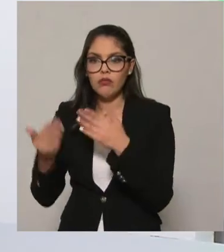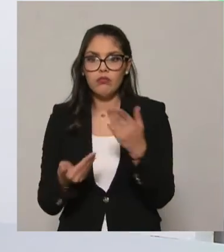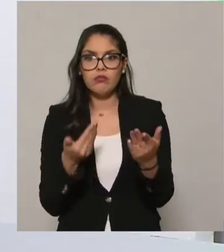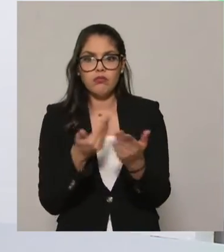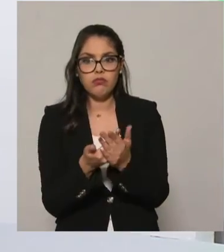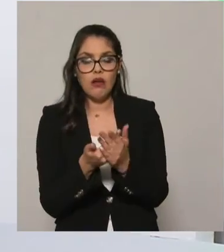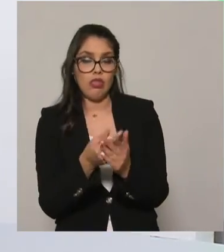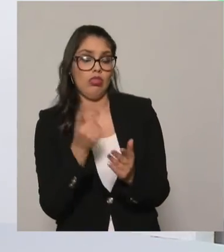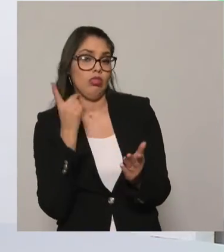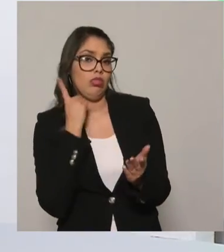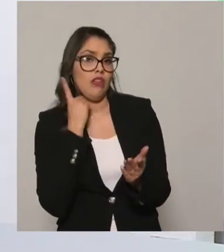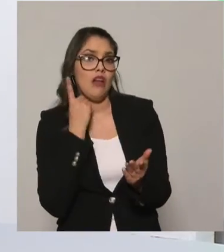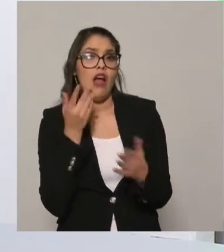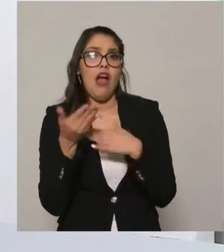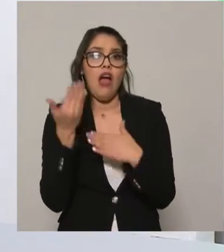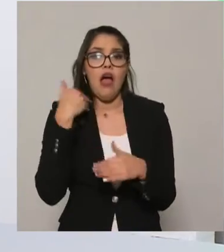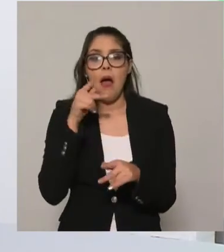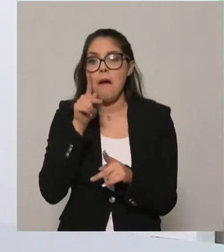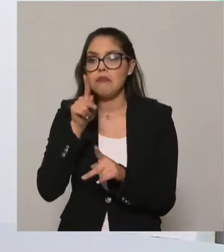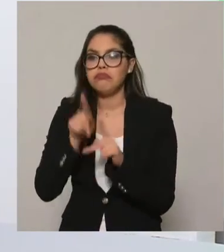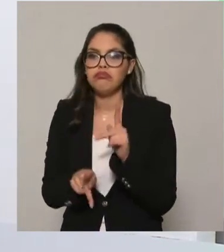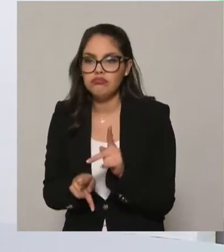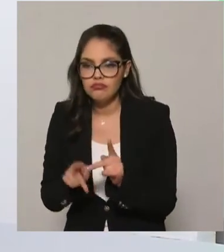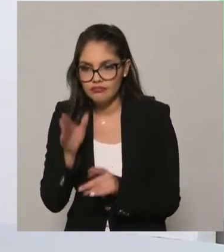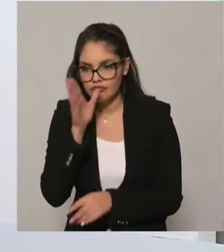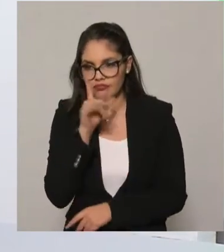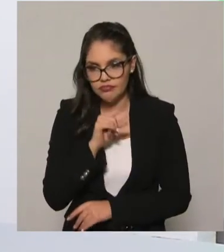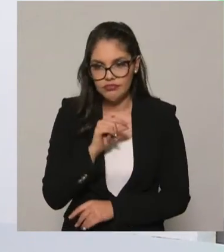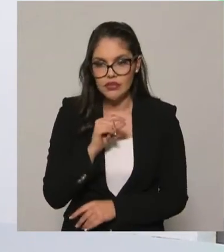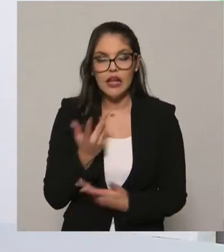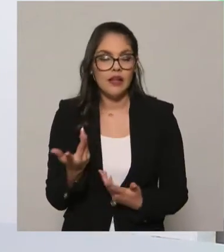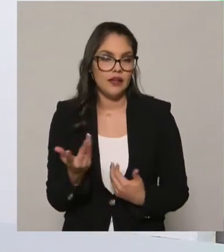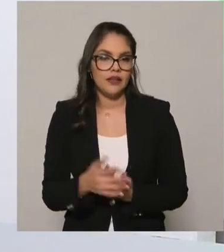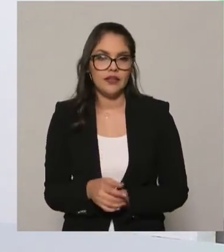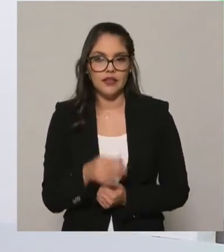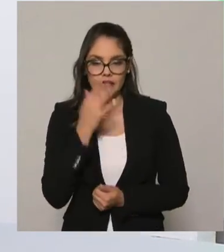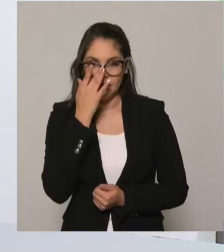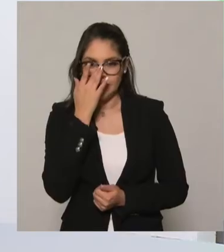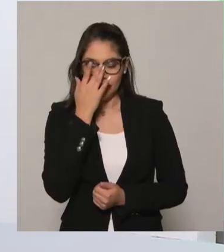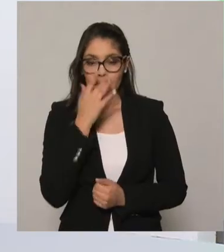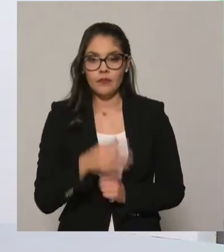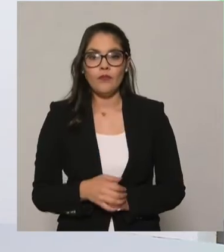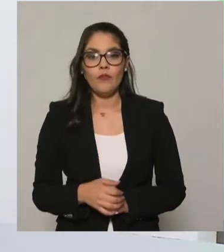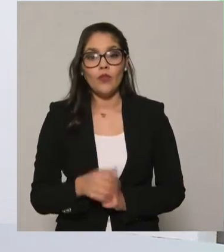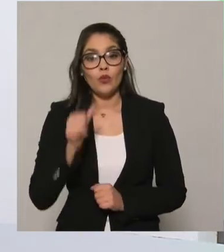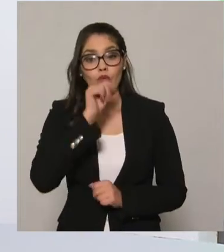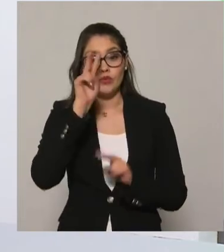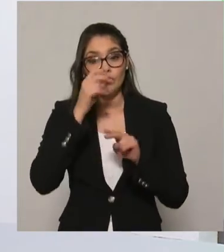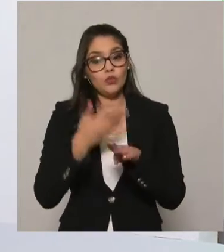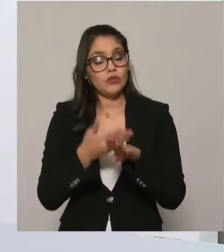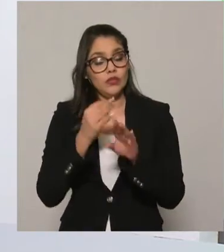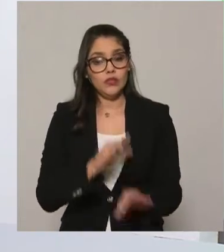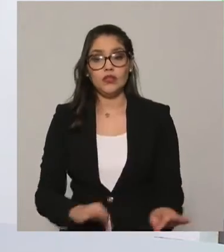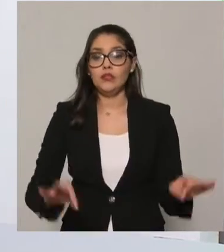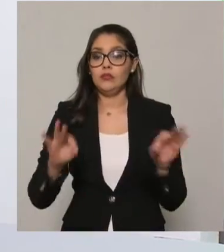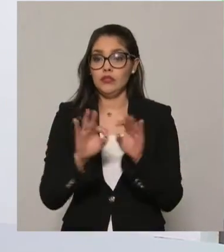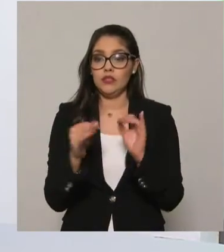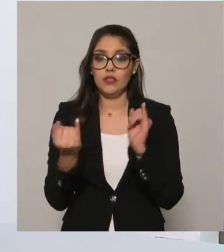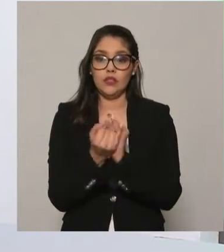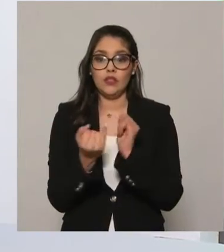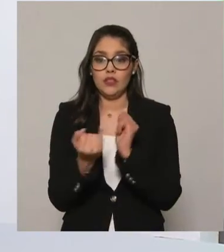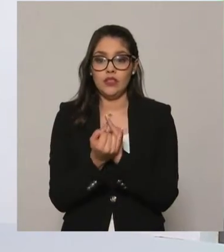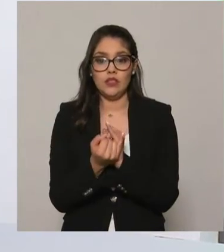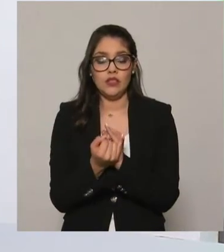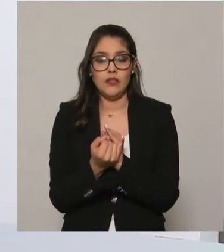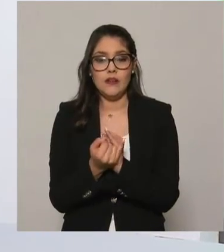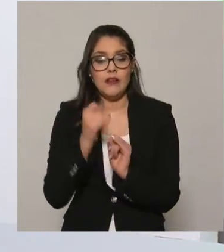que ya los diputados no pudieron discutir? Un tema importante que de hecho está establecido